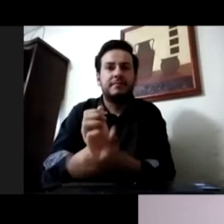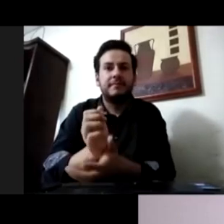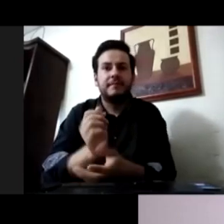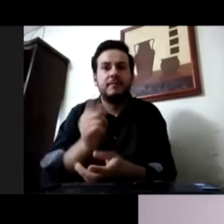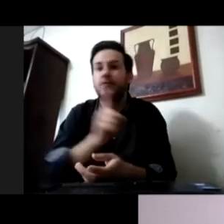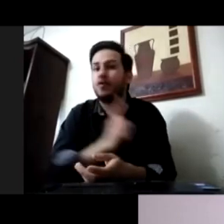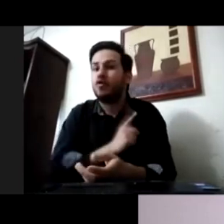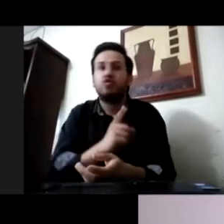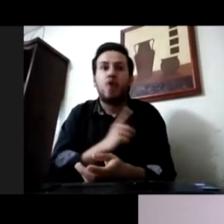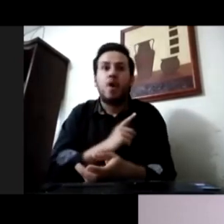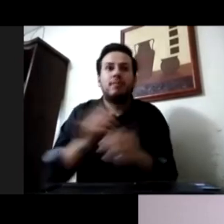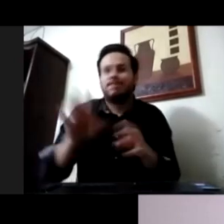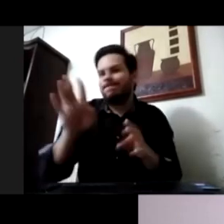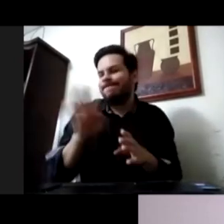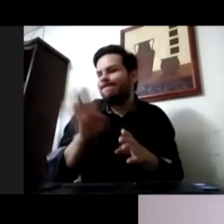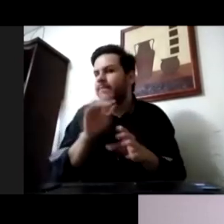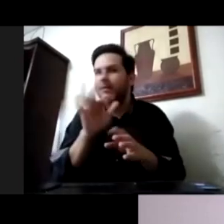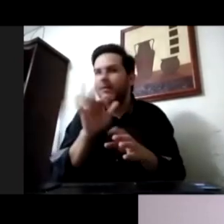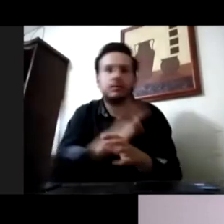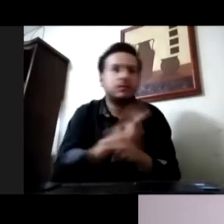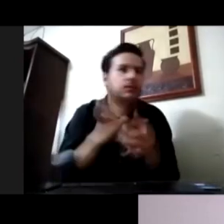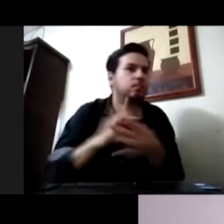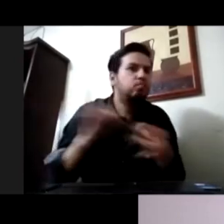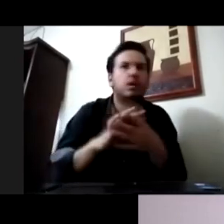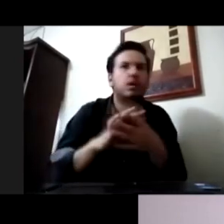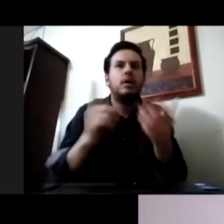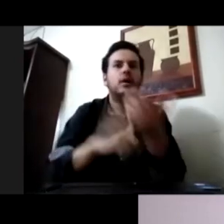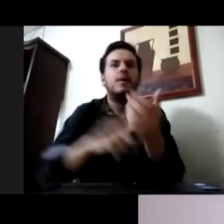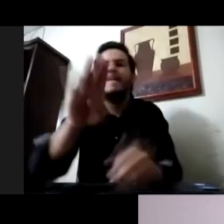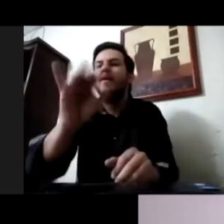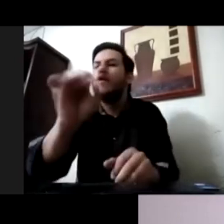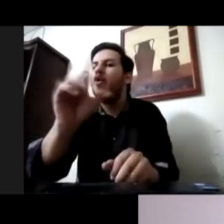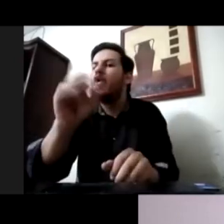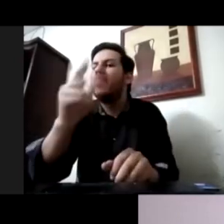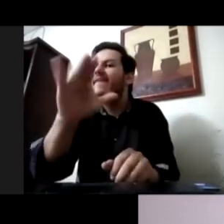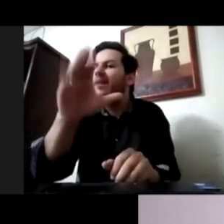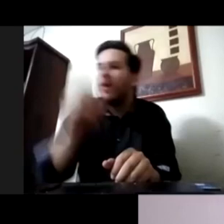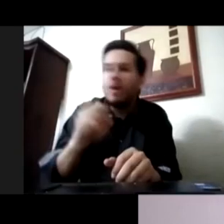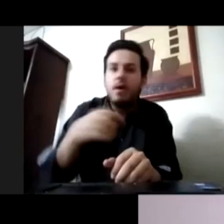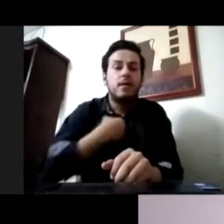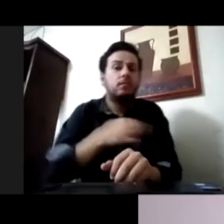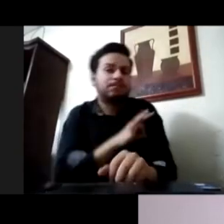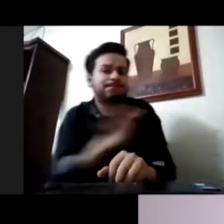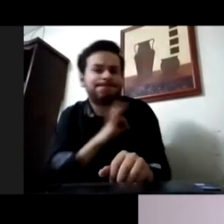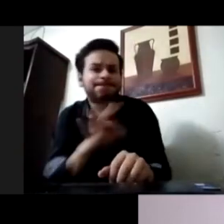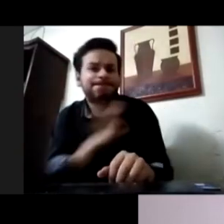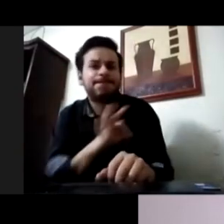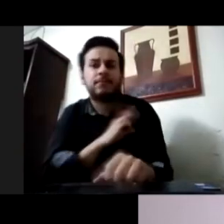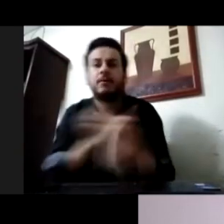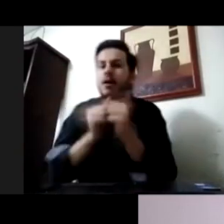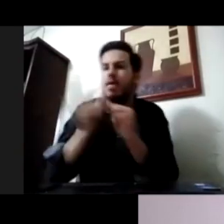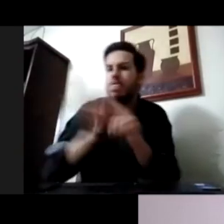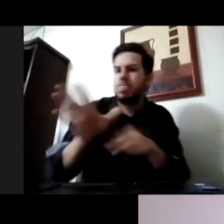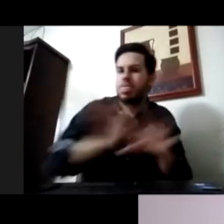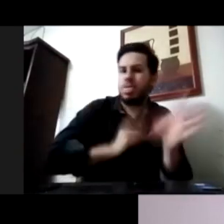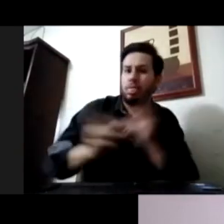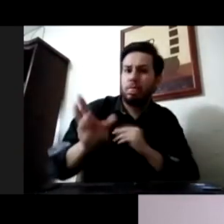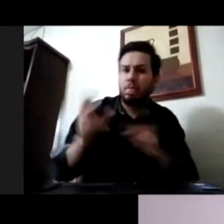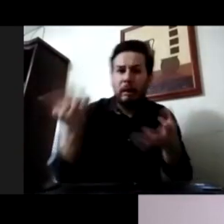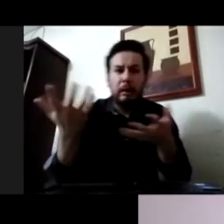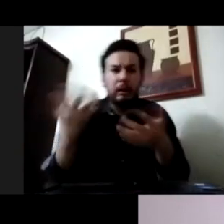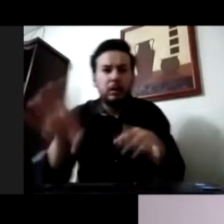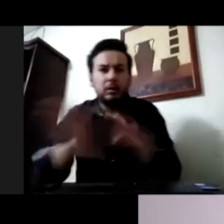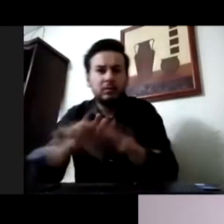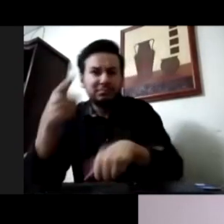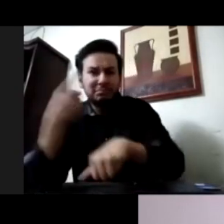o distinguir. En un sentido biológico, en un sentido de posibilidad de contagio, pues sí, es una enfermedad que